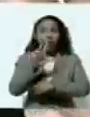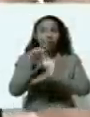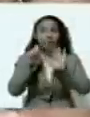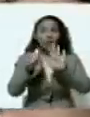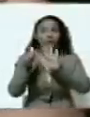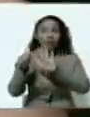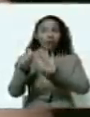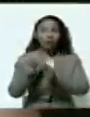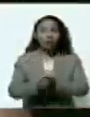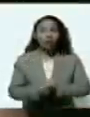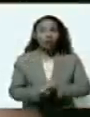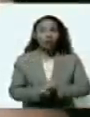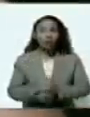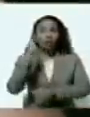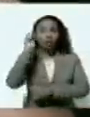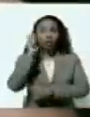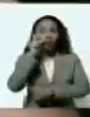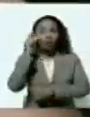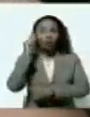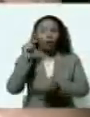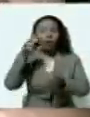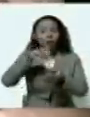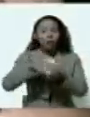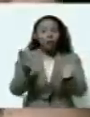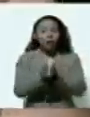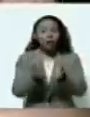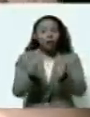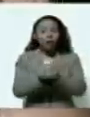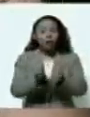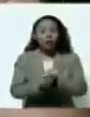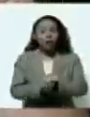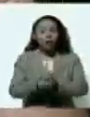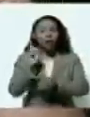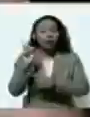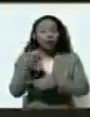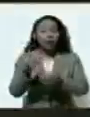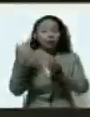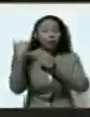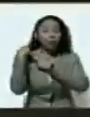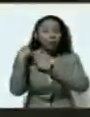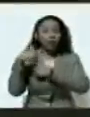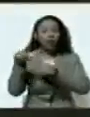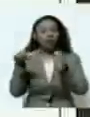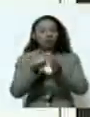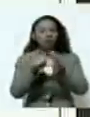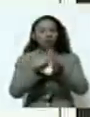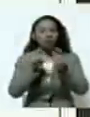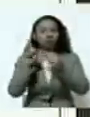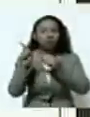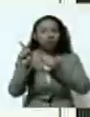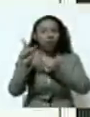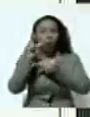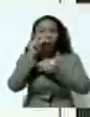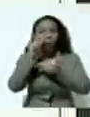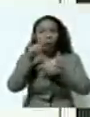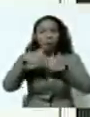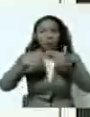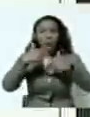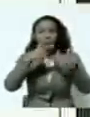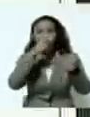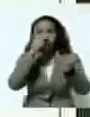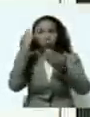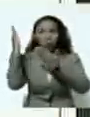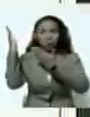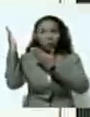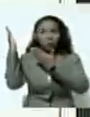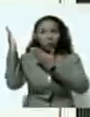18204-366, fue diputado por el estado Anzoátegui, que era el sitio donde este narcotraficante